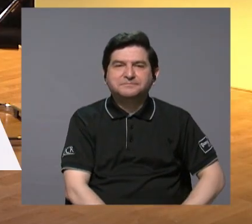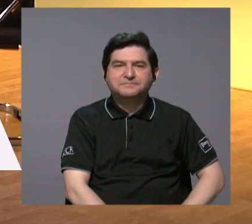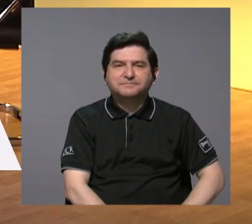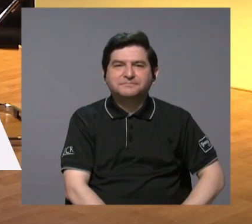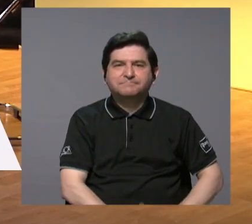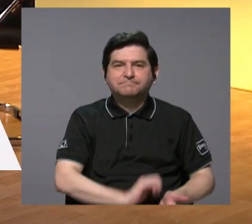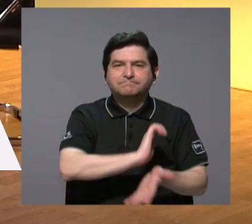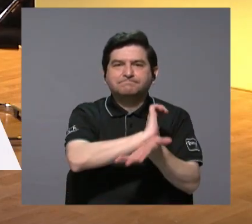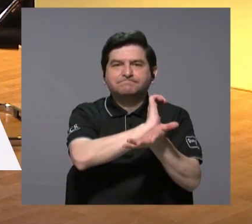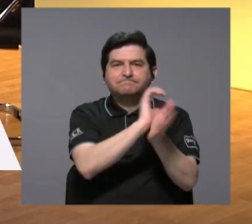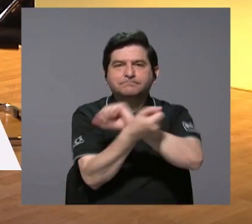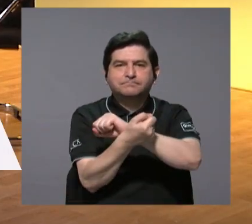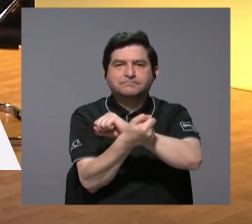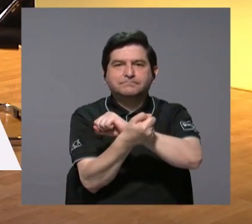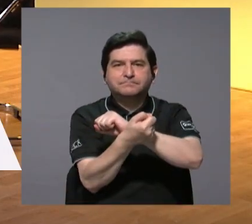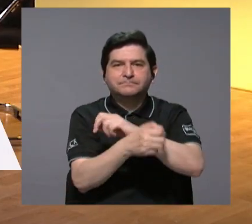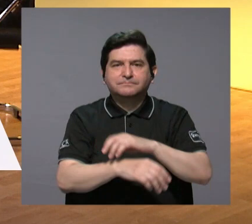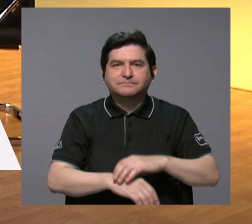cambió.